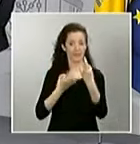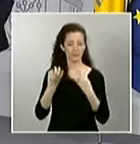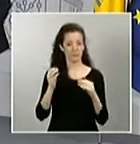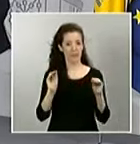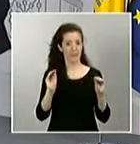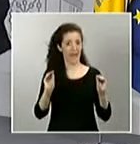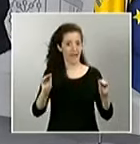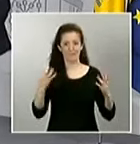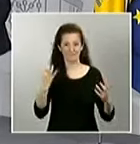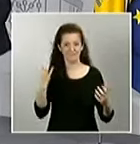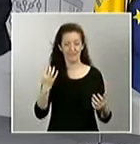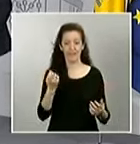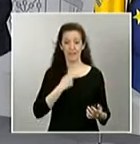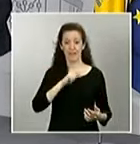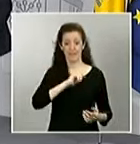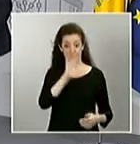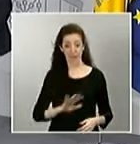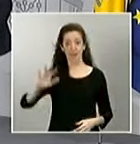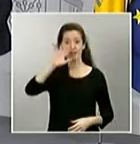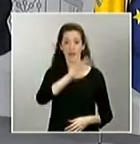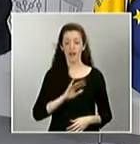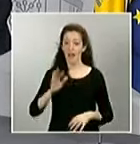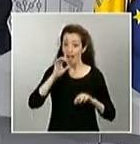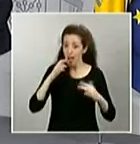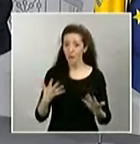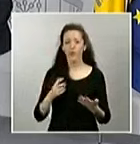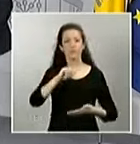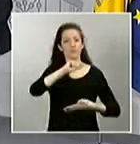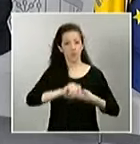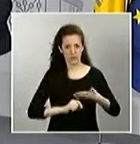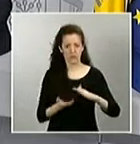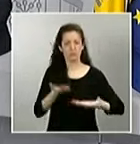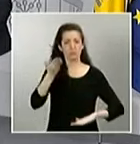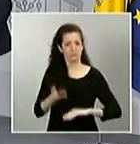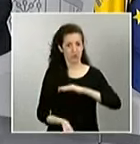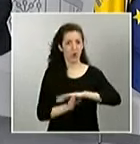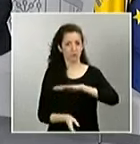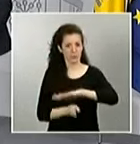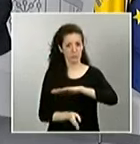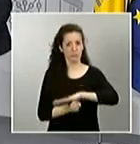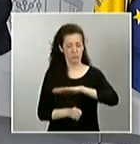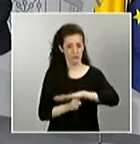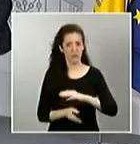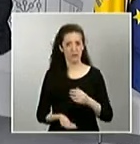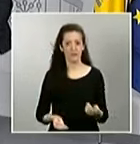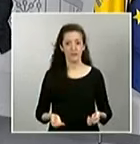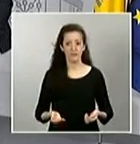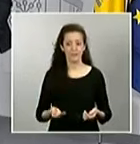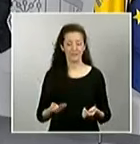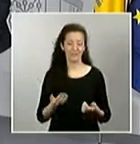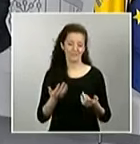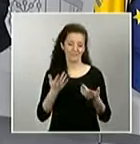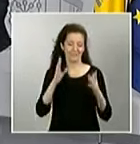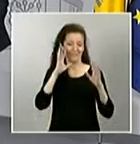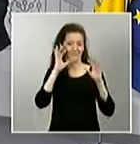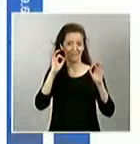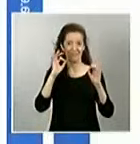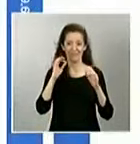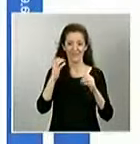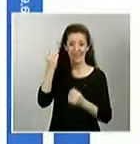siguen registrándose muchos contratos y, obviamente, hay una evidencia de que hay sectores en la economía que